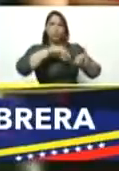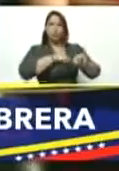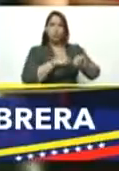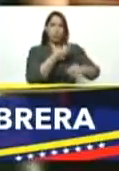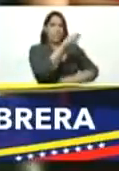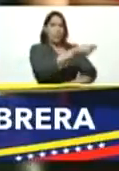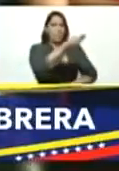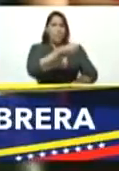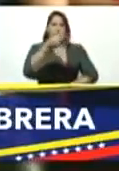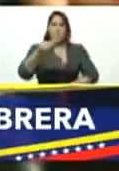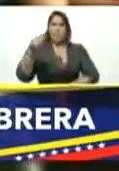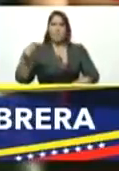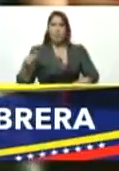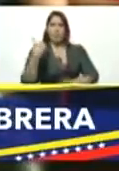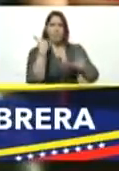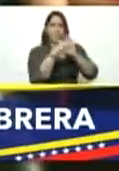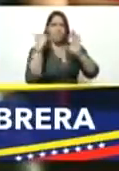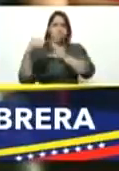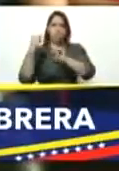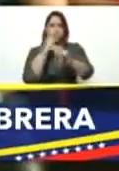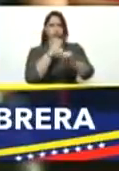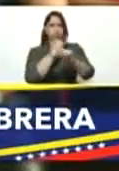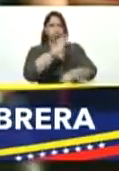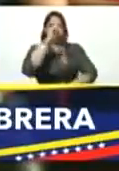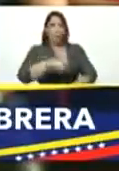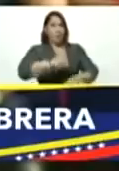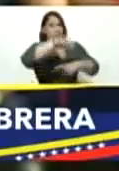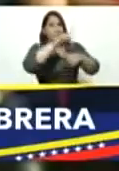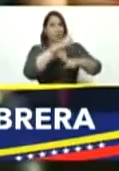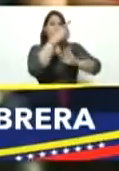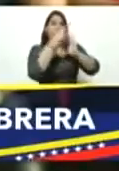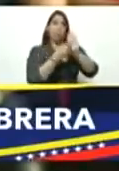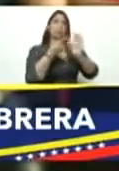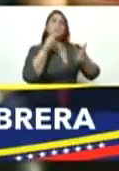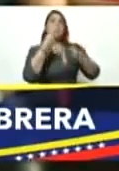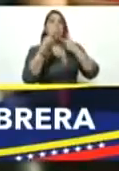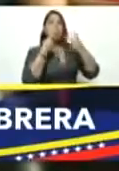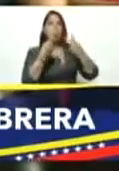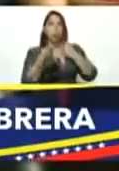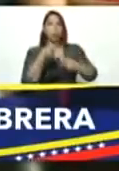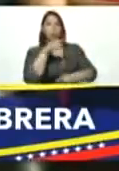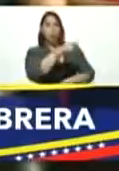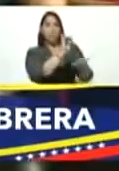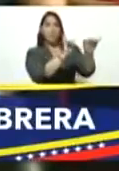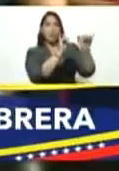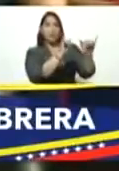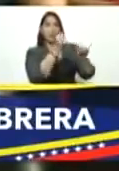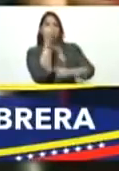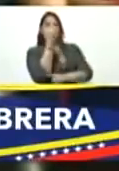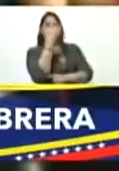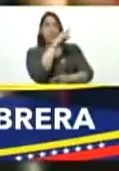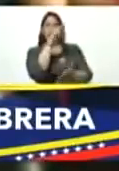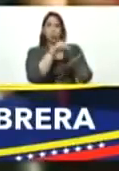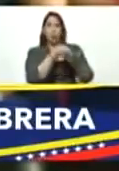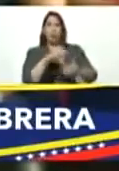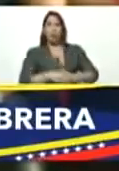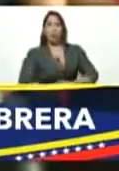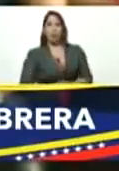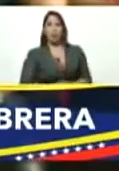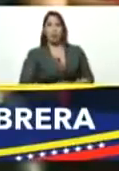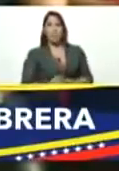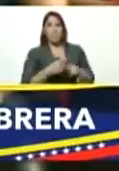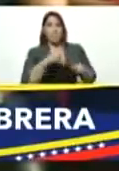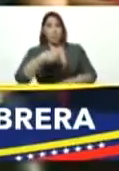de manera digital que por cierto el primer documento es el discurso de usted en la asamblea nacional que para